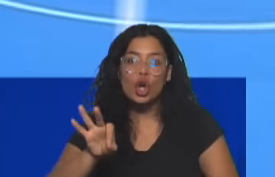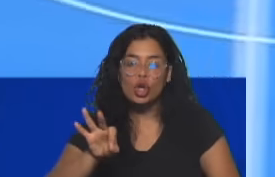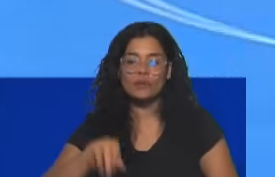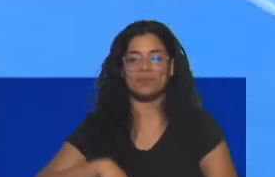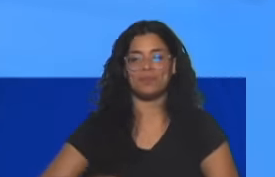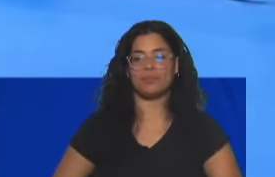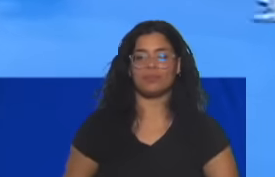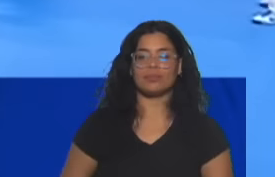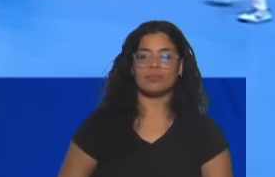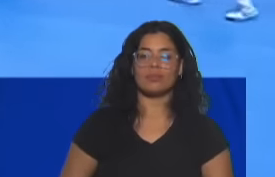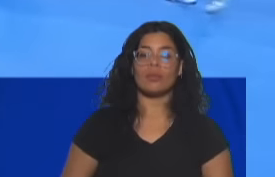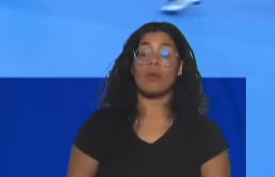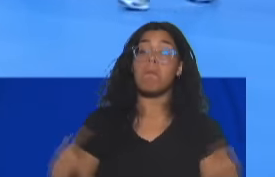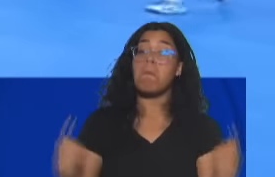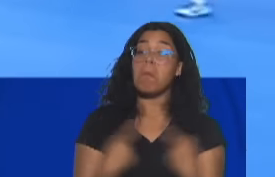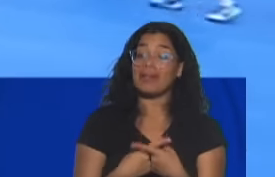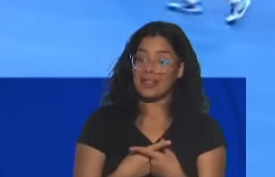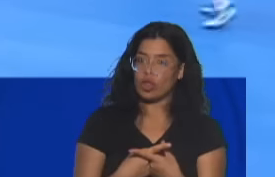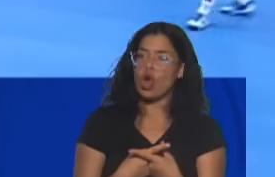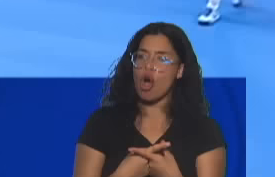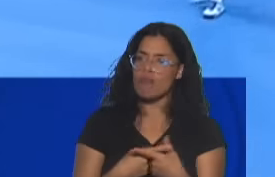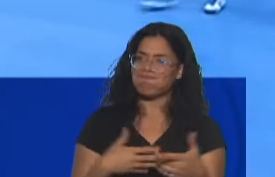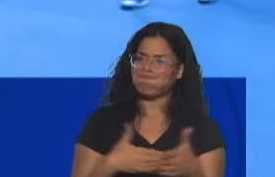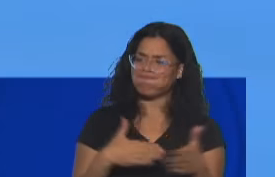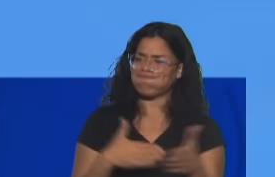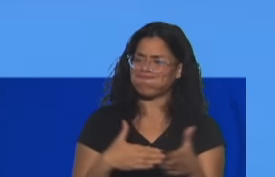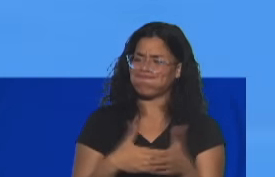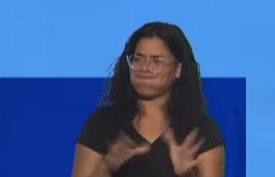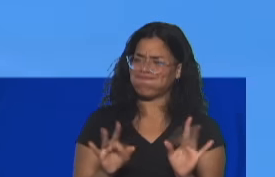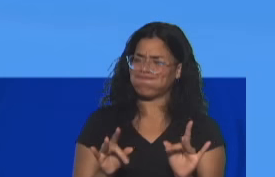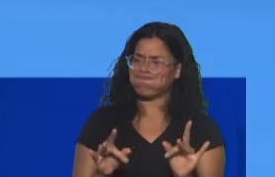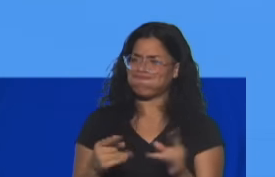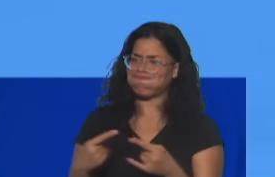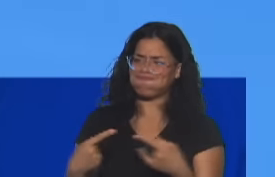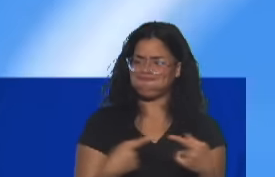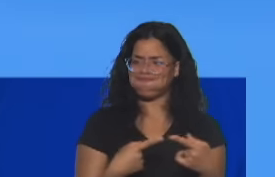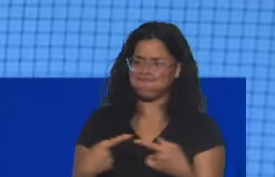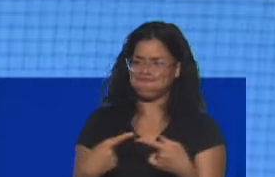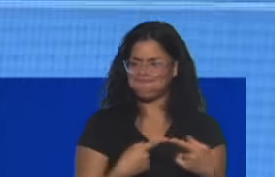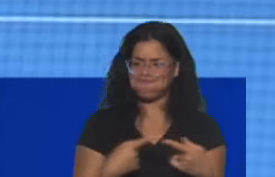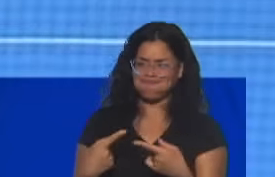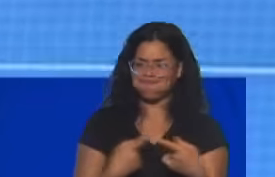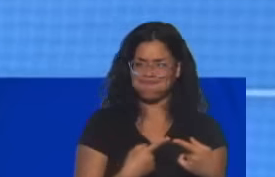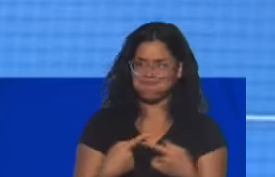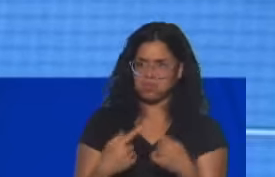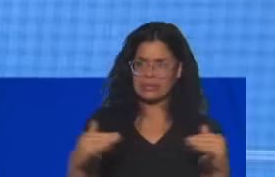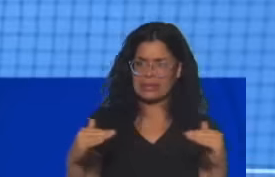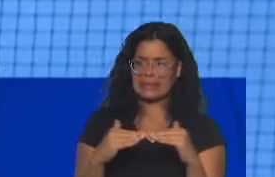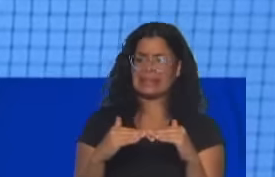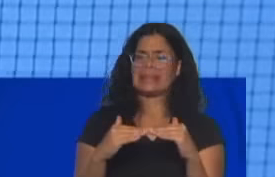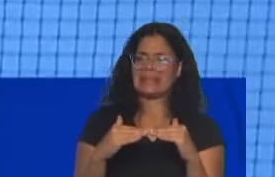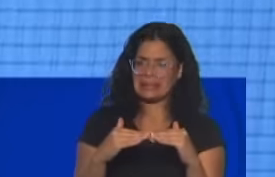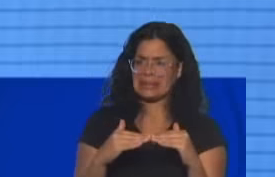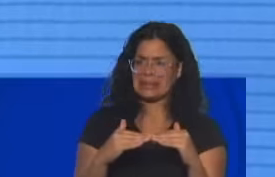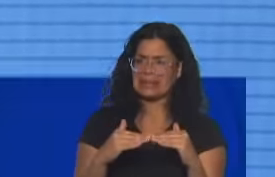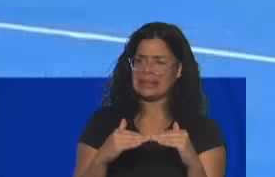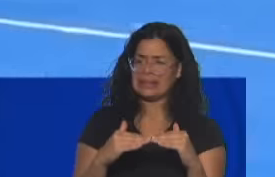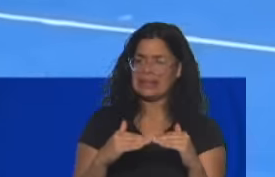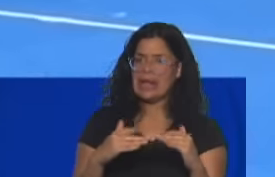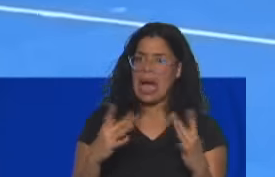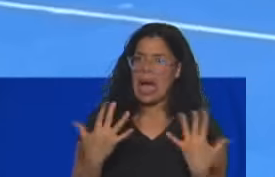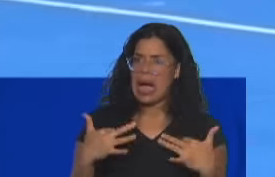En un partido trabado, disputadísimo, el empate de Touré que complicaba a la